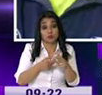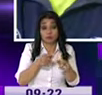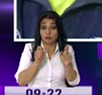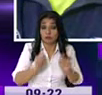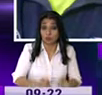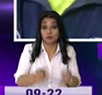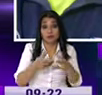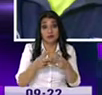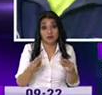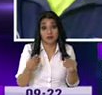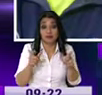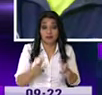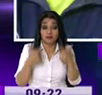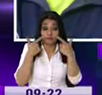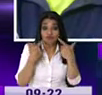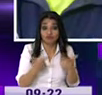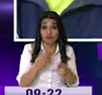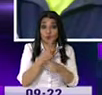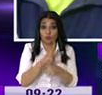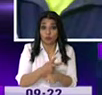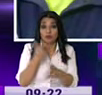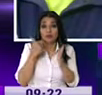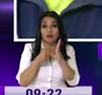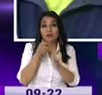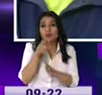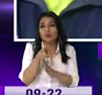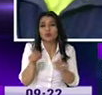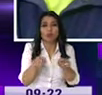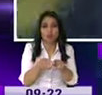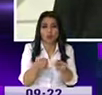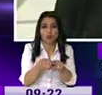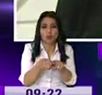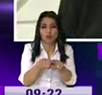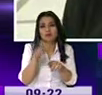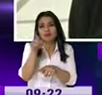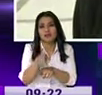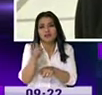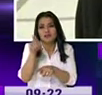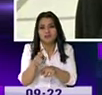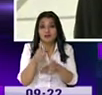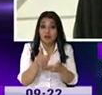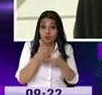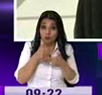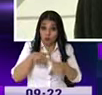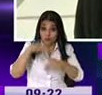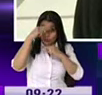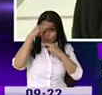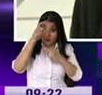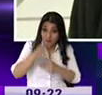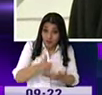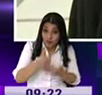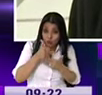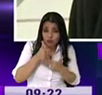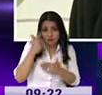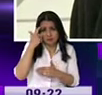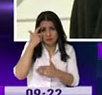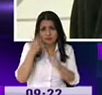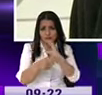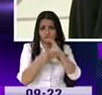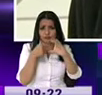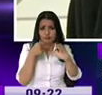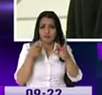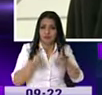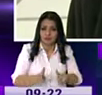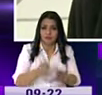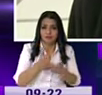suceder. Así que hay que estar muy vigilantes. Cuando usted tenga un caso que necesite nuestras manos extendidas, piense en nosotros. Para eso